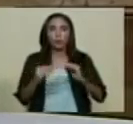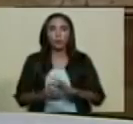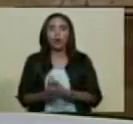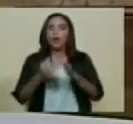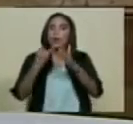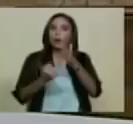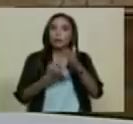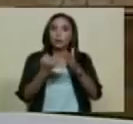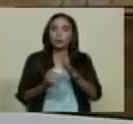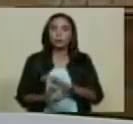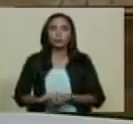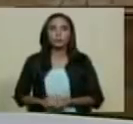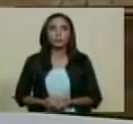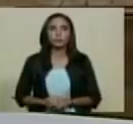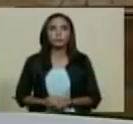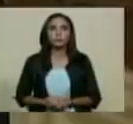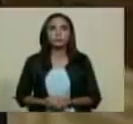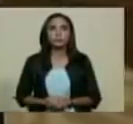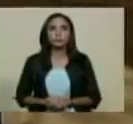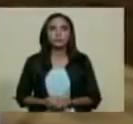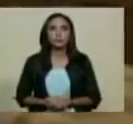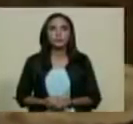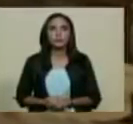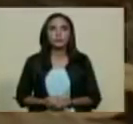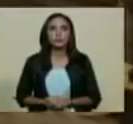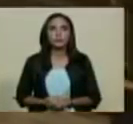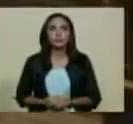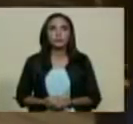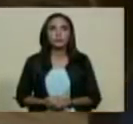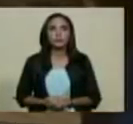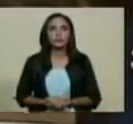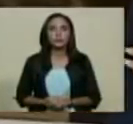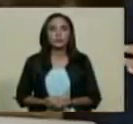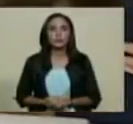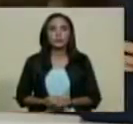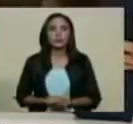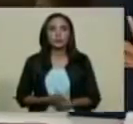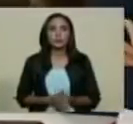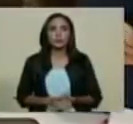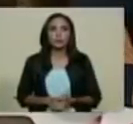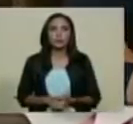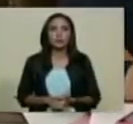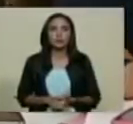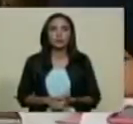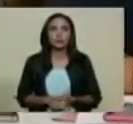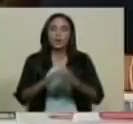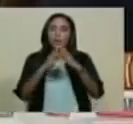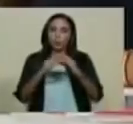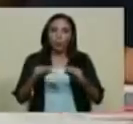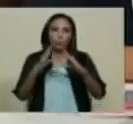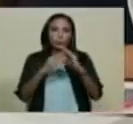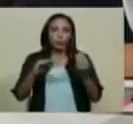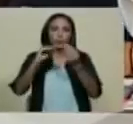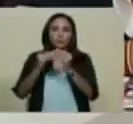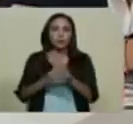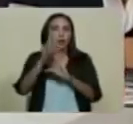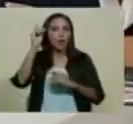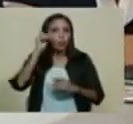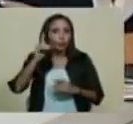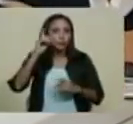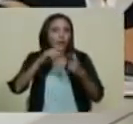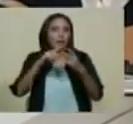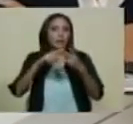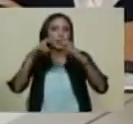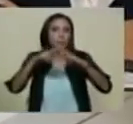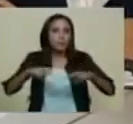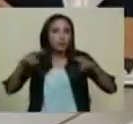institutos de educación universitaria del país, en el marco del fortalecimiento de los espacios de docencia e